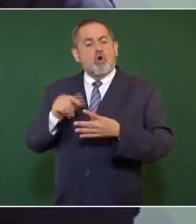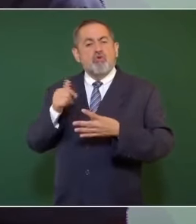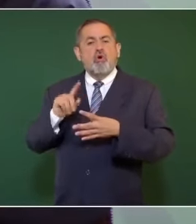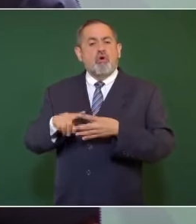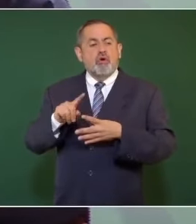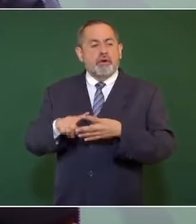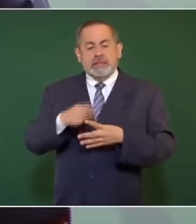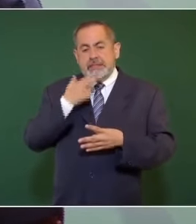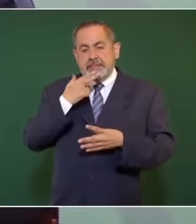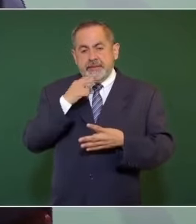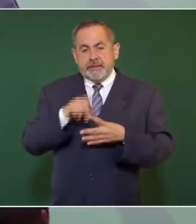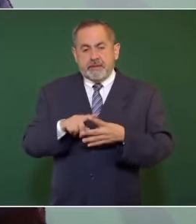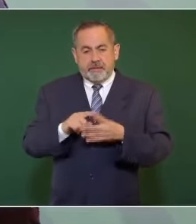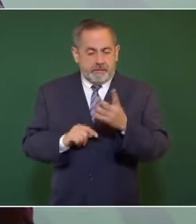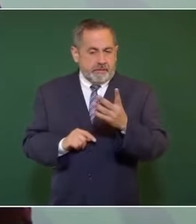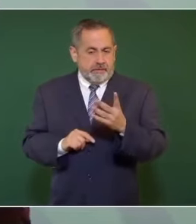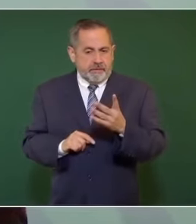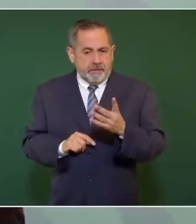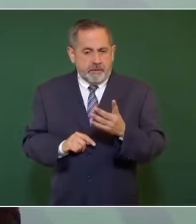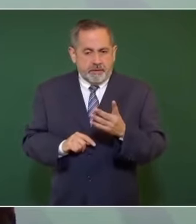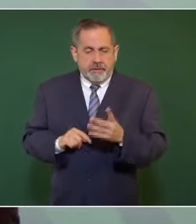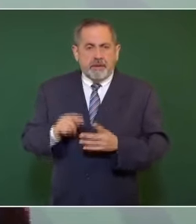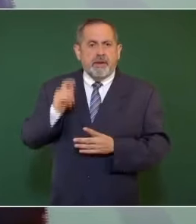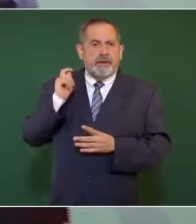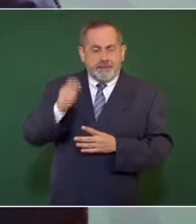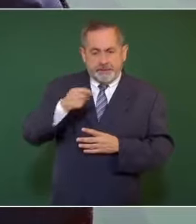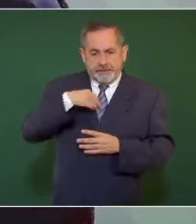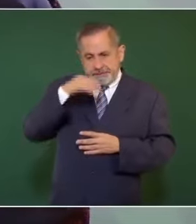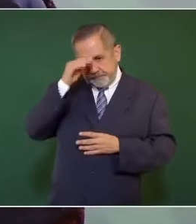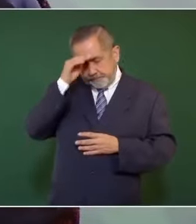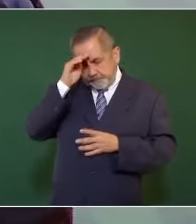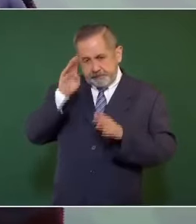bastante una fórmula que consiste